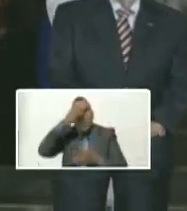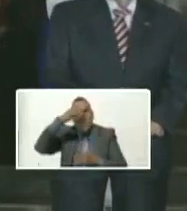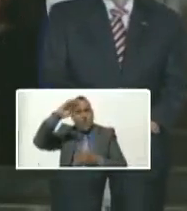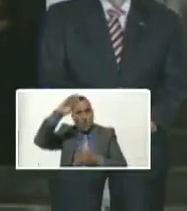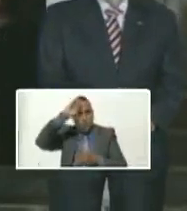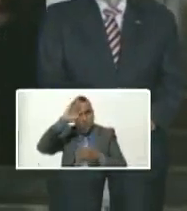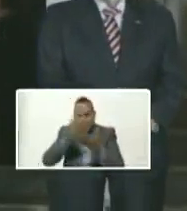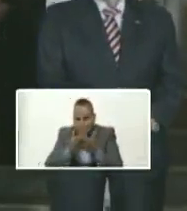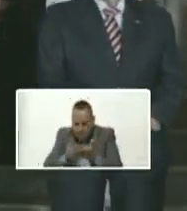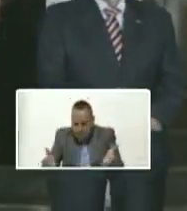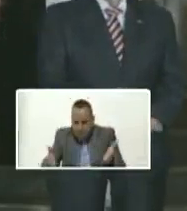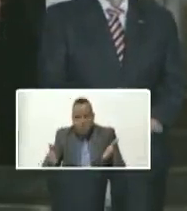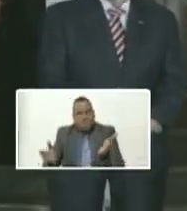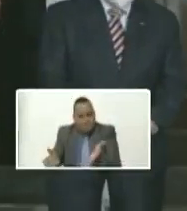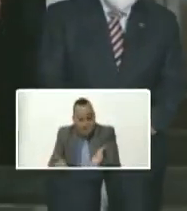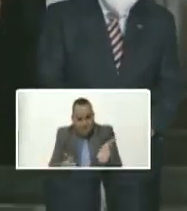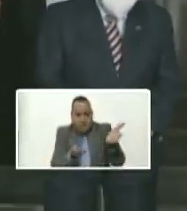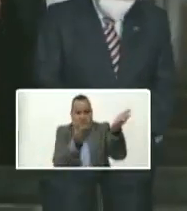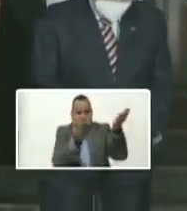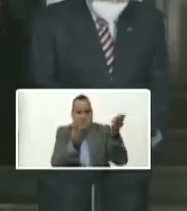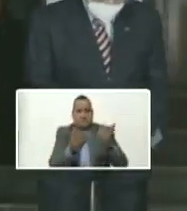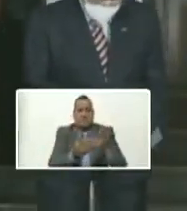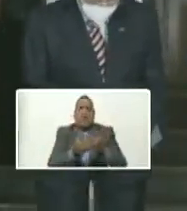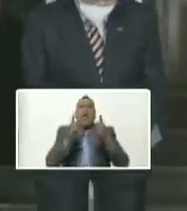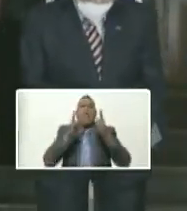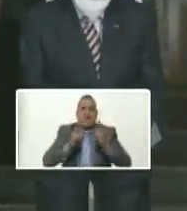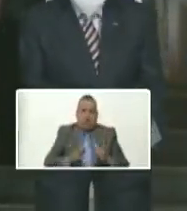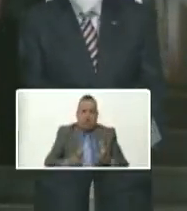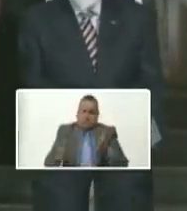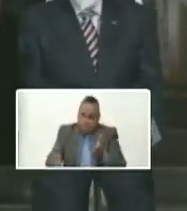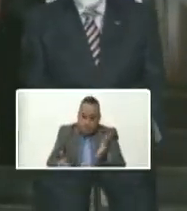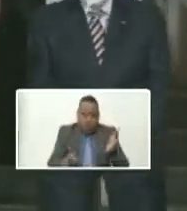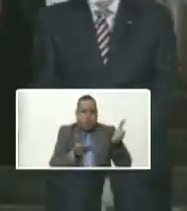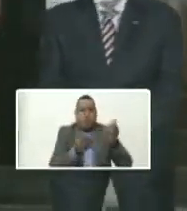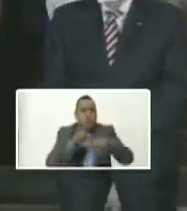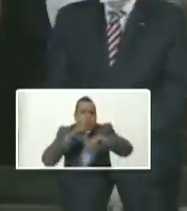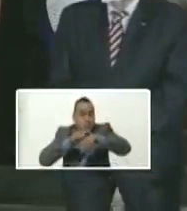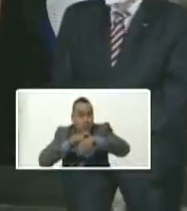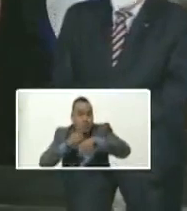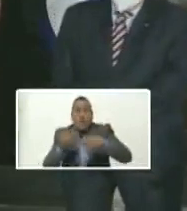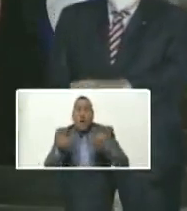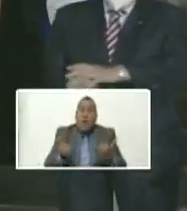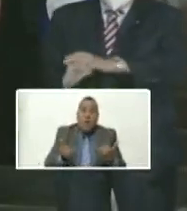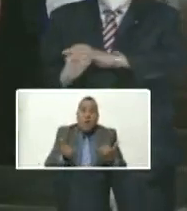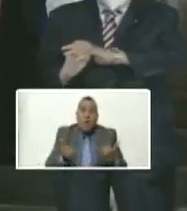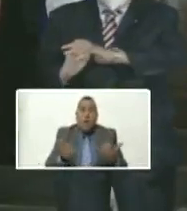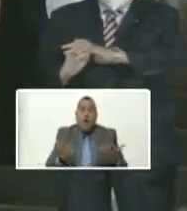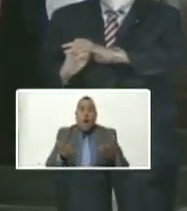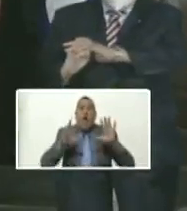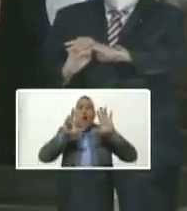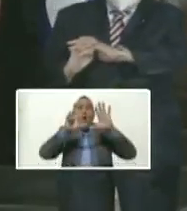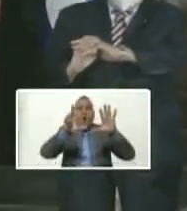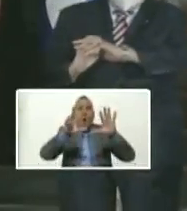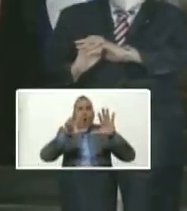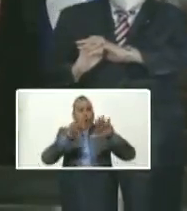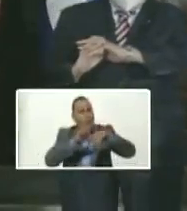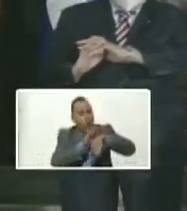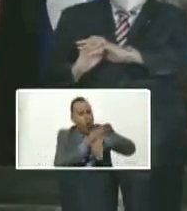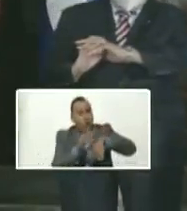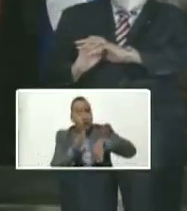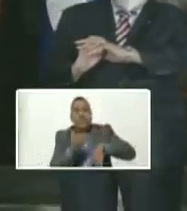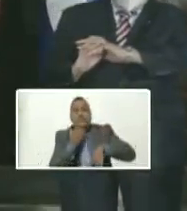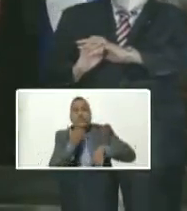camino para su descanso. Son las 8, nos lanzamos casi